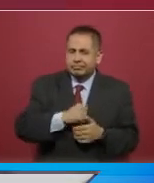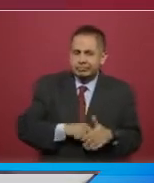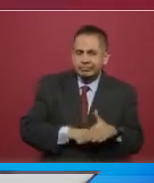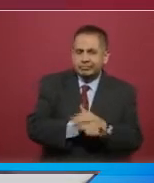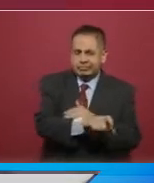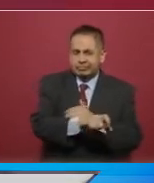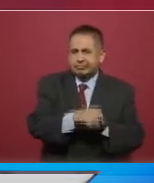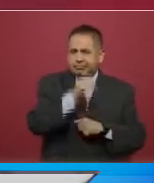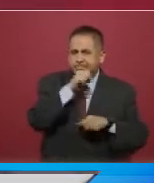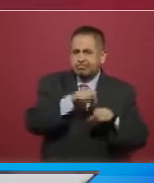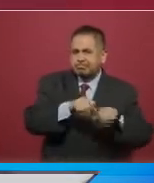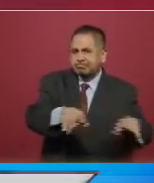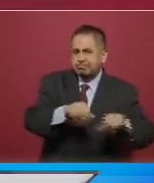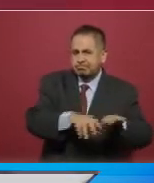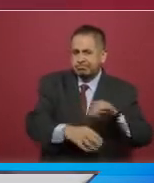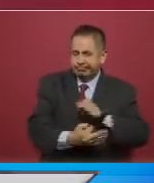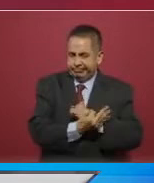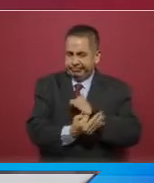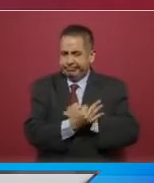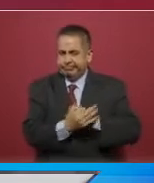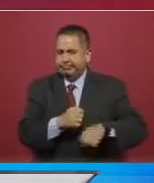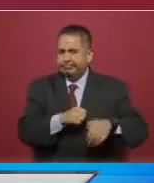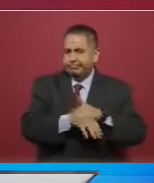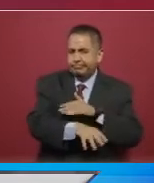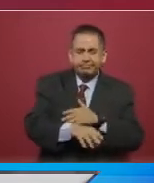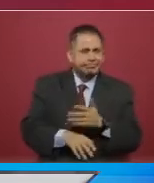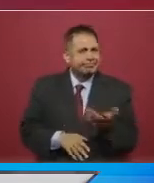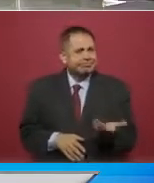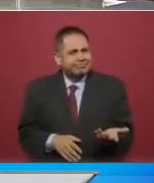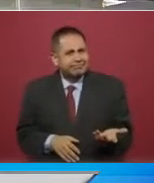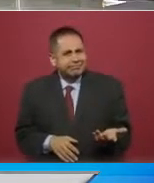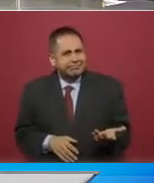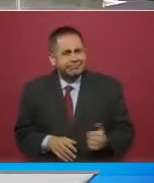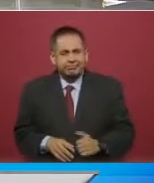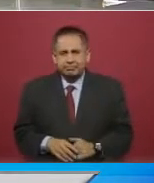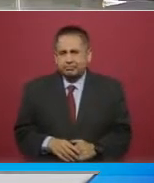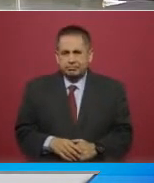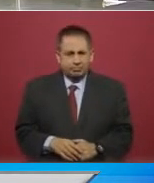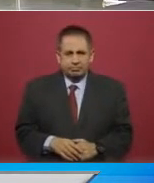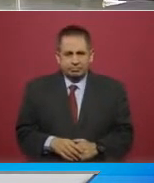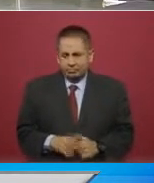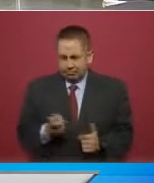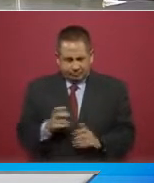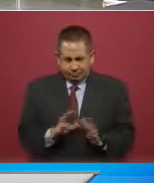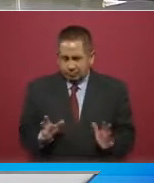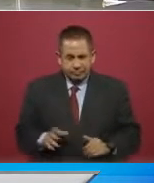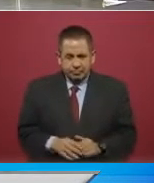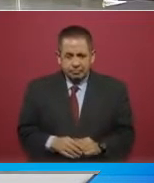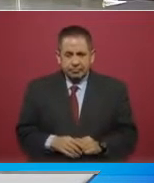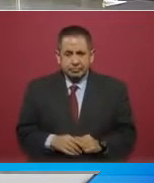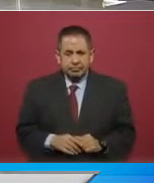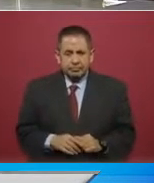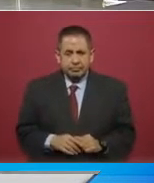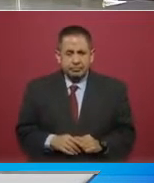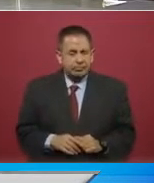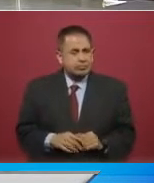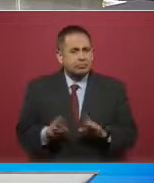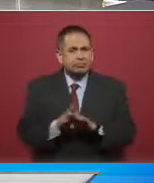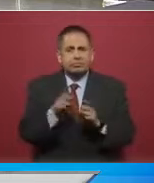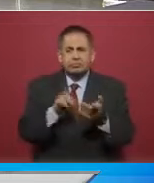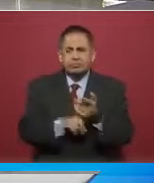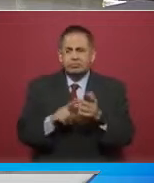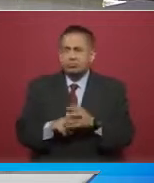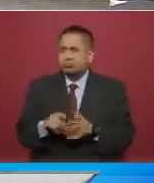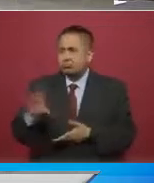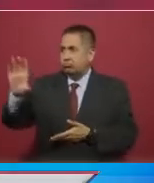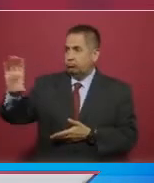nivel nacional. Desaparecieron también 60 oficinas del Gobierno de México en el extranjero con ProMéxico, en donde laboraban recomendados y cercanos